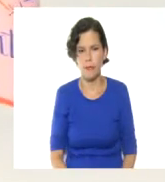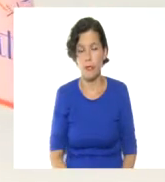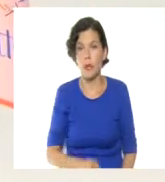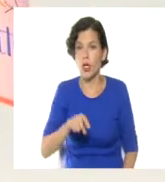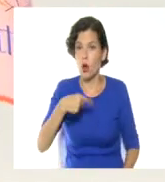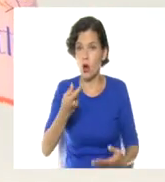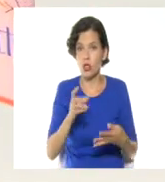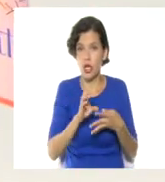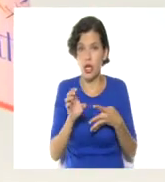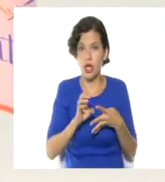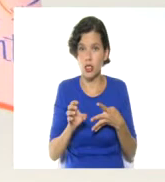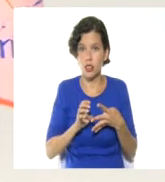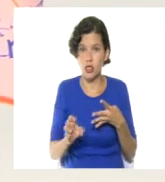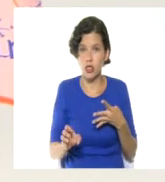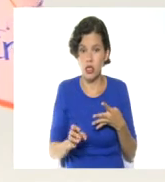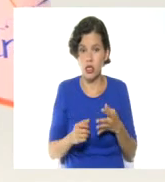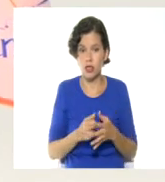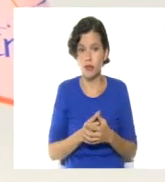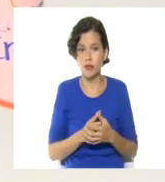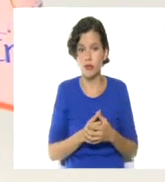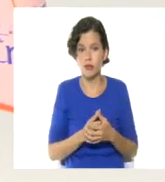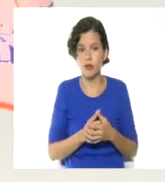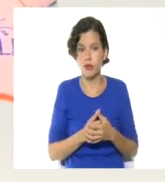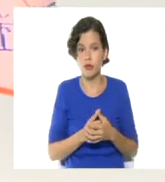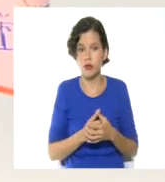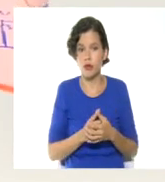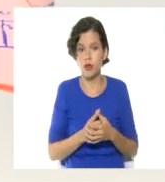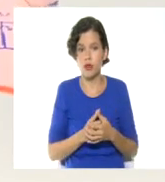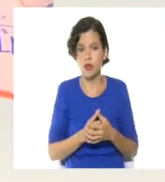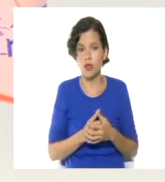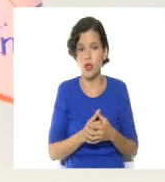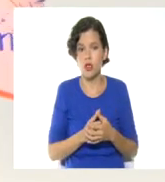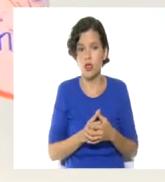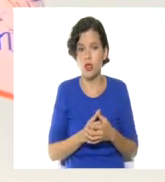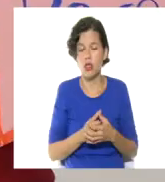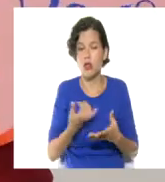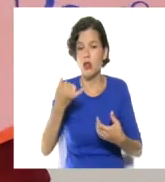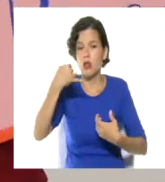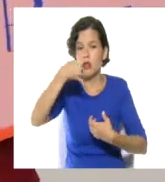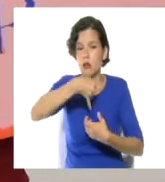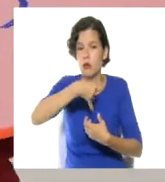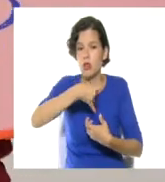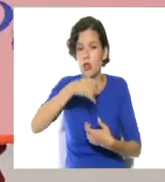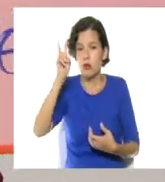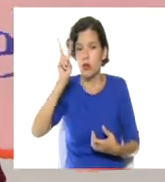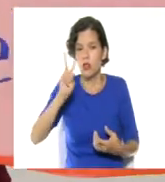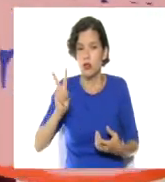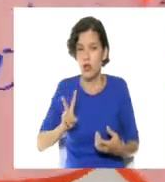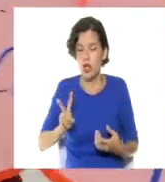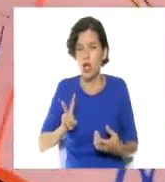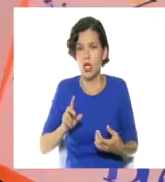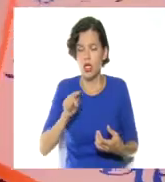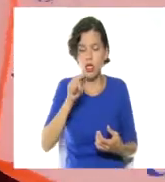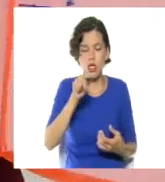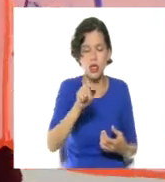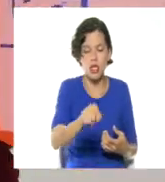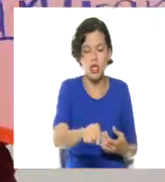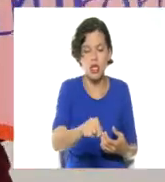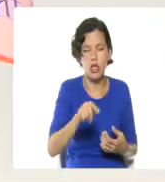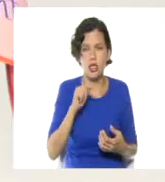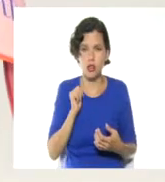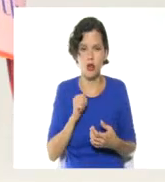Otra característica que nos ofrece el sufragio en Venezuela es que es directo. ¿Qué quiere